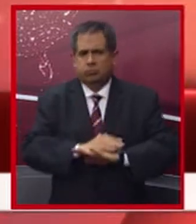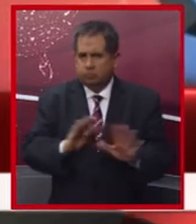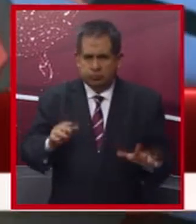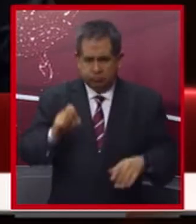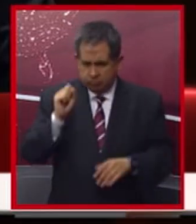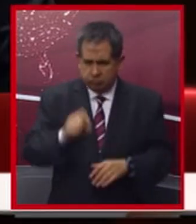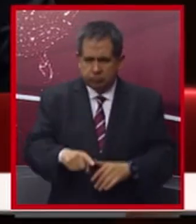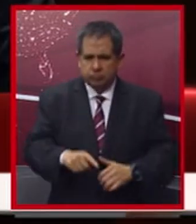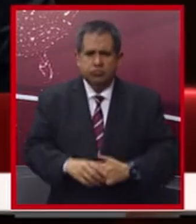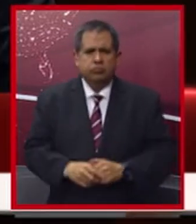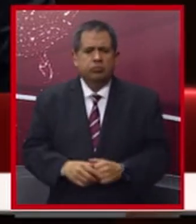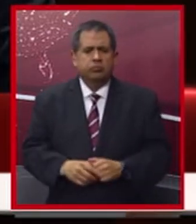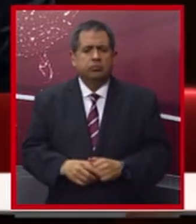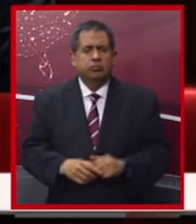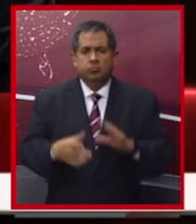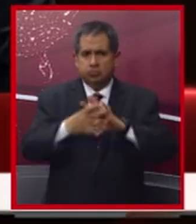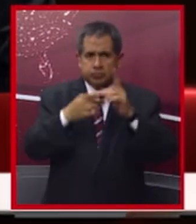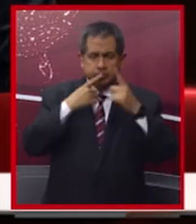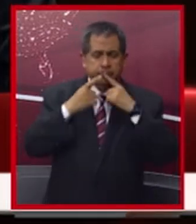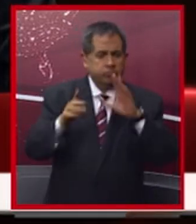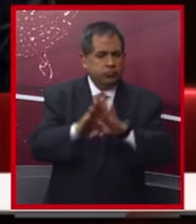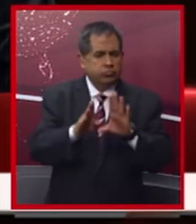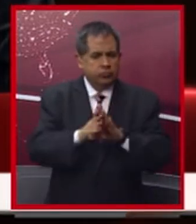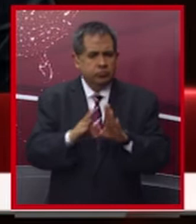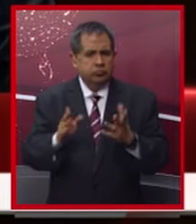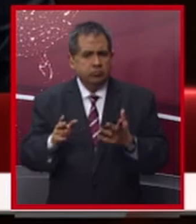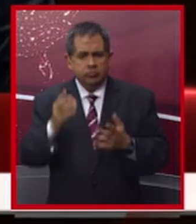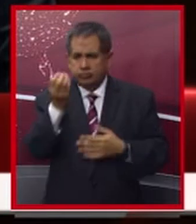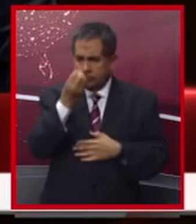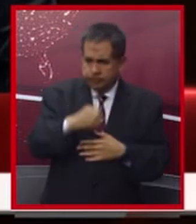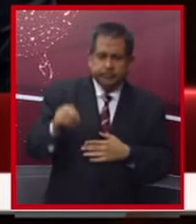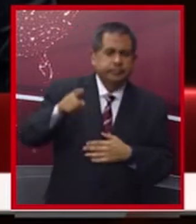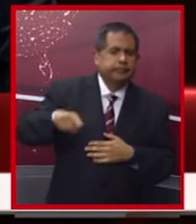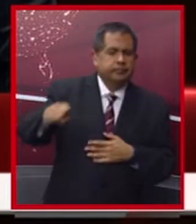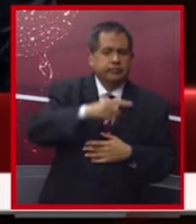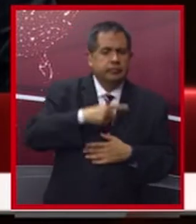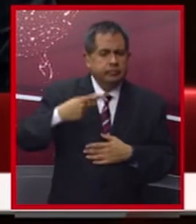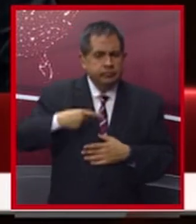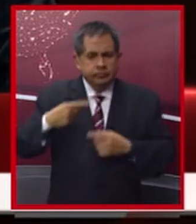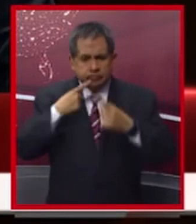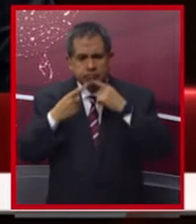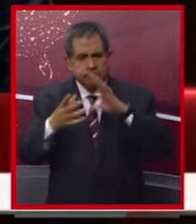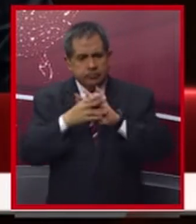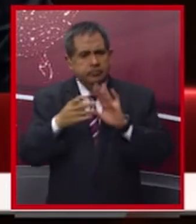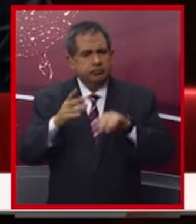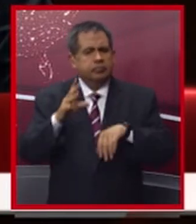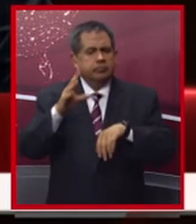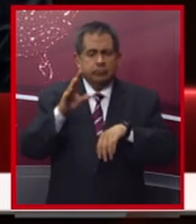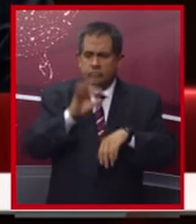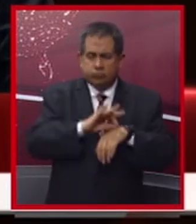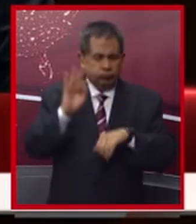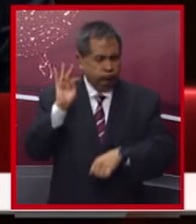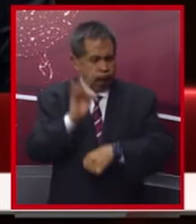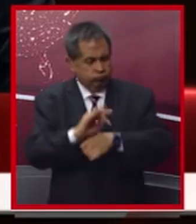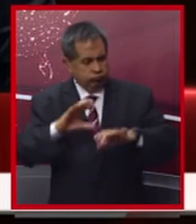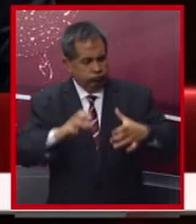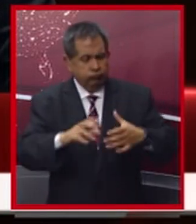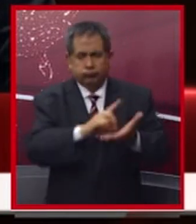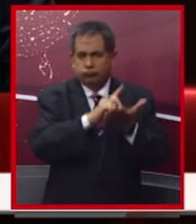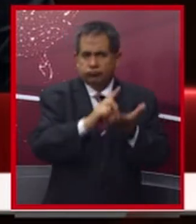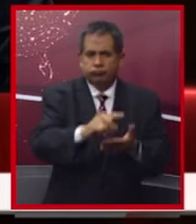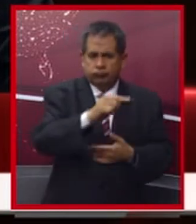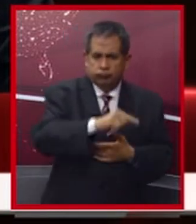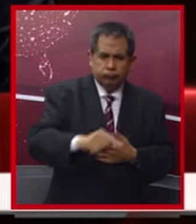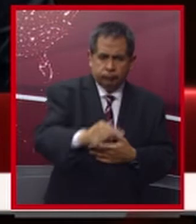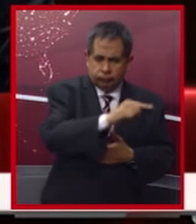asiento. Se está dotando a la Profeco y obligándola a que difundan, garanticen y protejan a los derechos